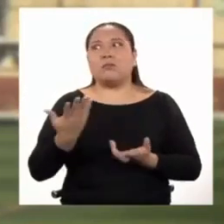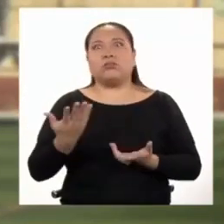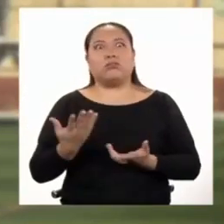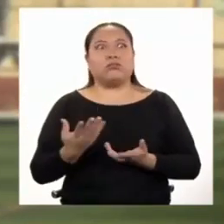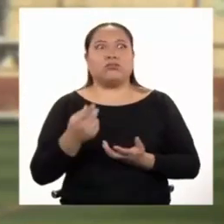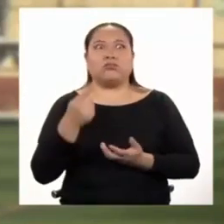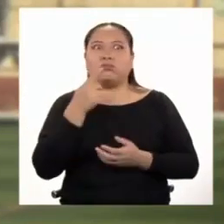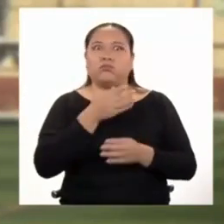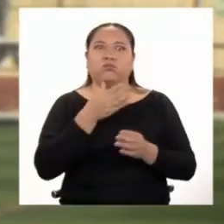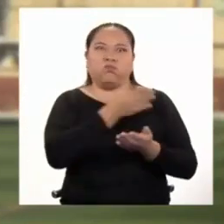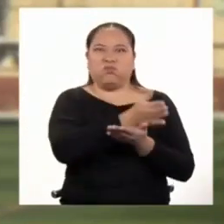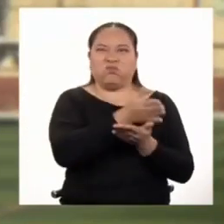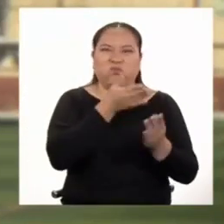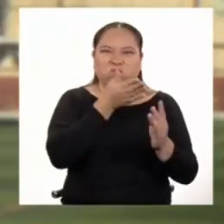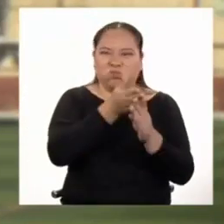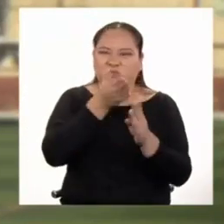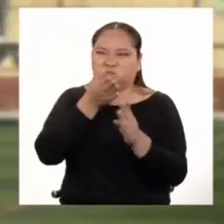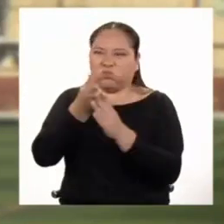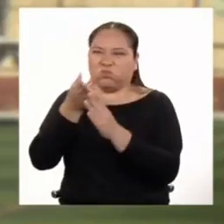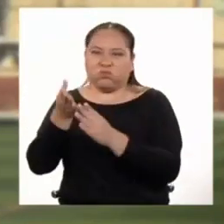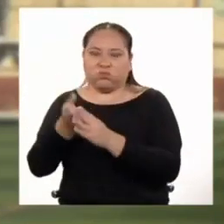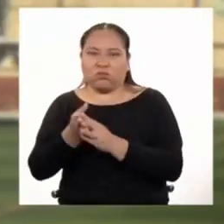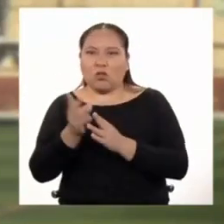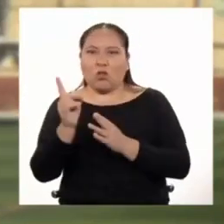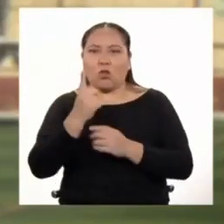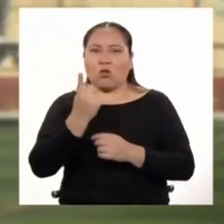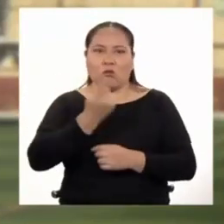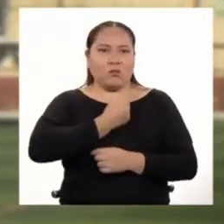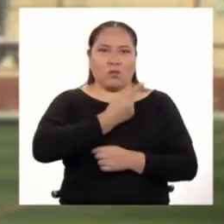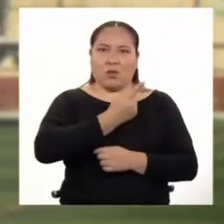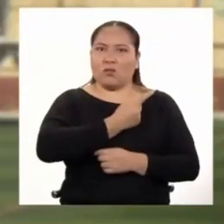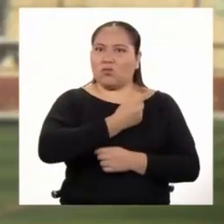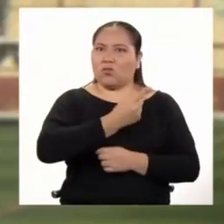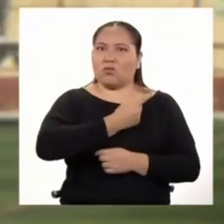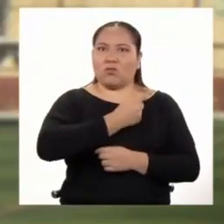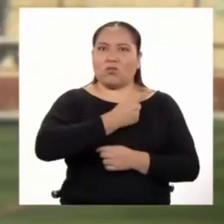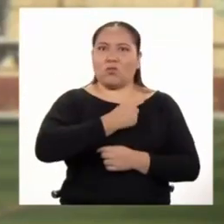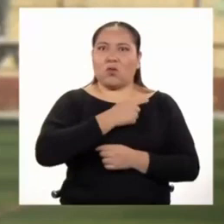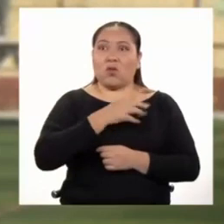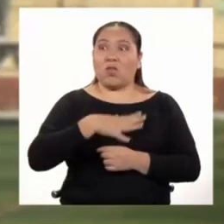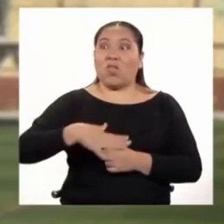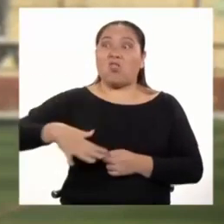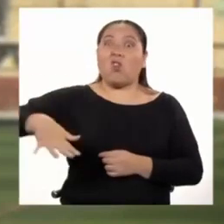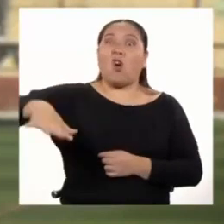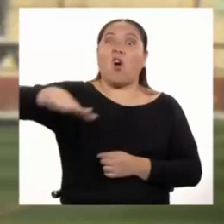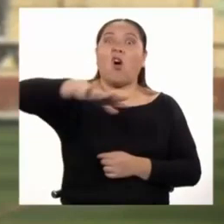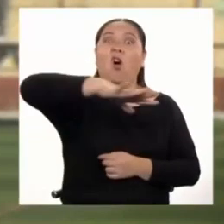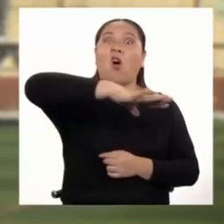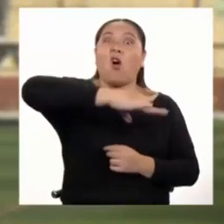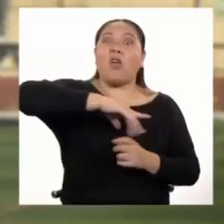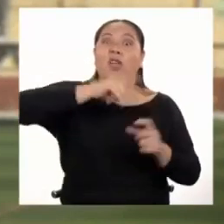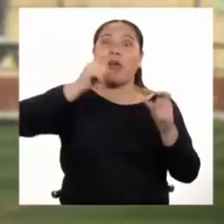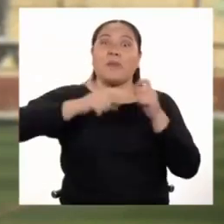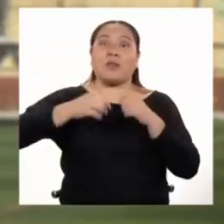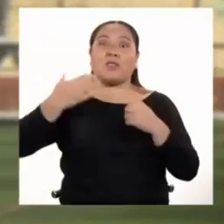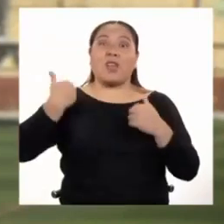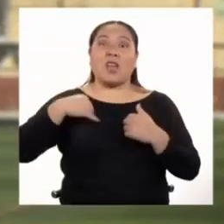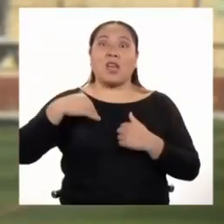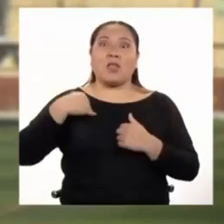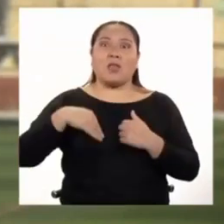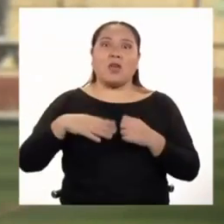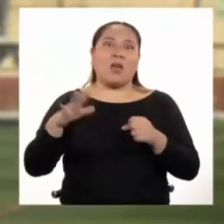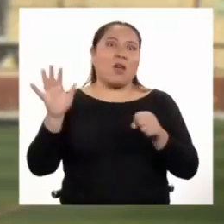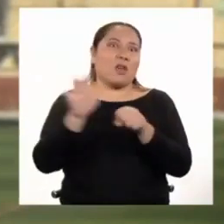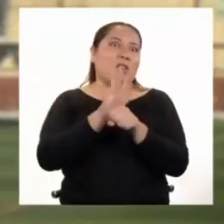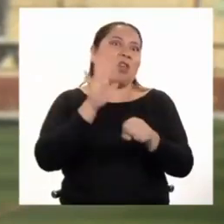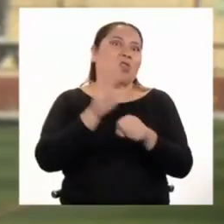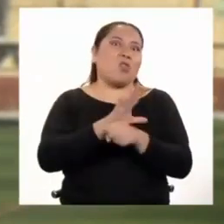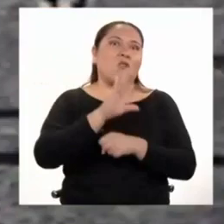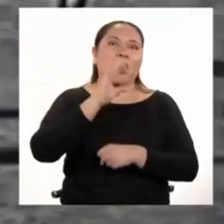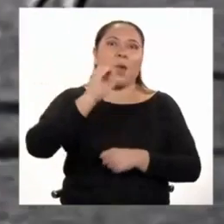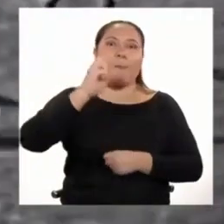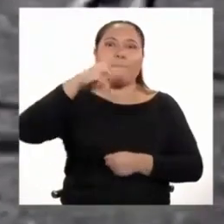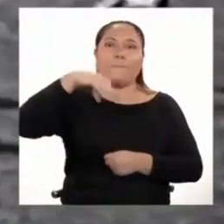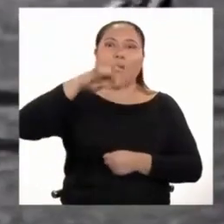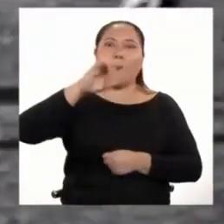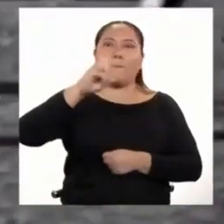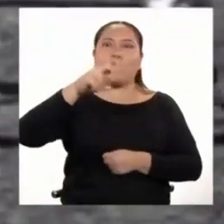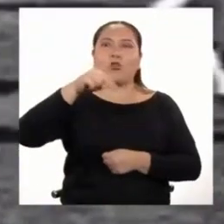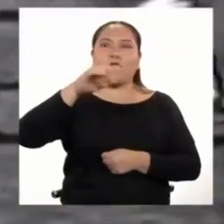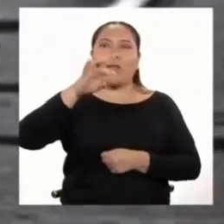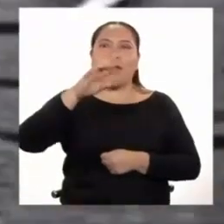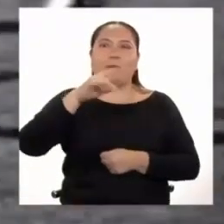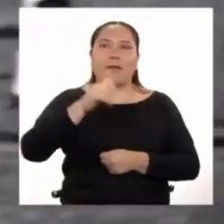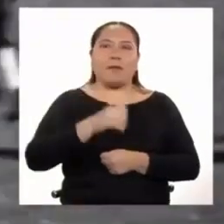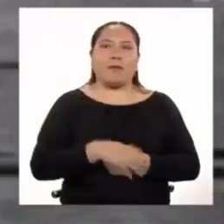imposible a sus rivales sin dejarse asustar por la hinchada argentina que abarrotaba la Bombonera. La